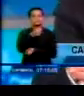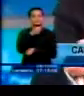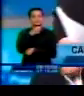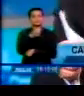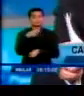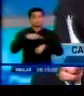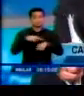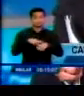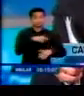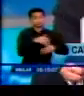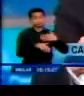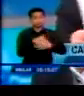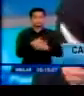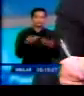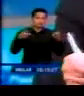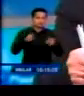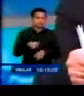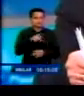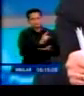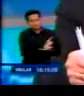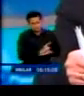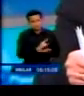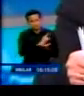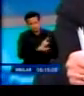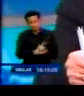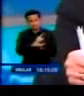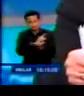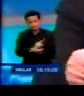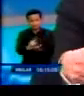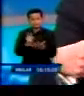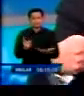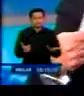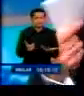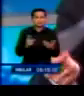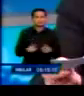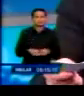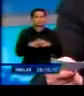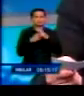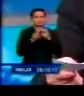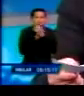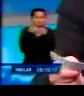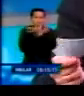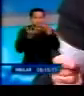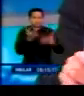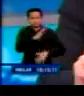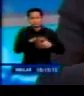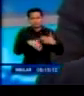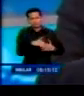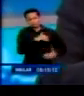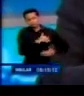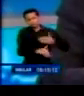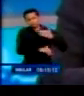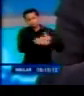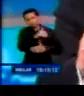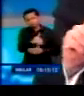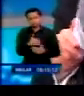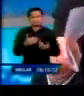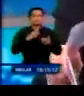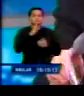Durante algunos días, varias semanas, se han venido transmitiendo de forma recurrente